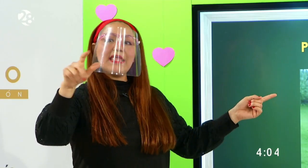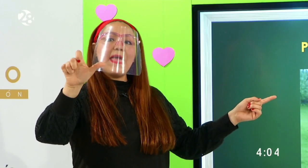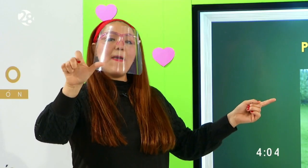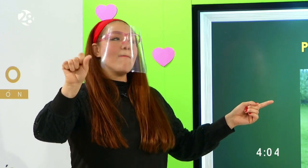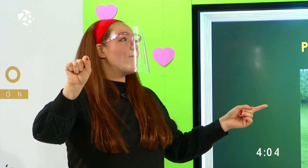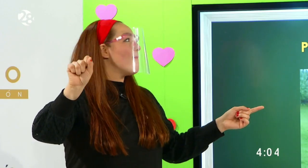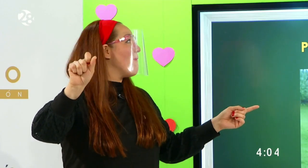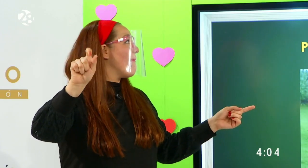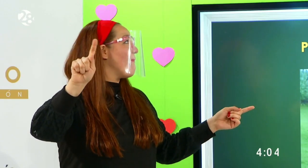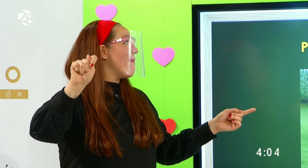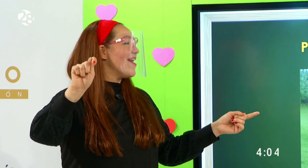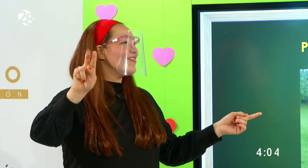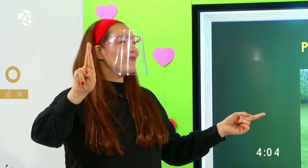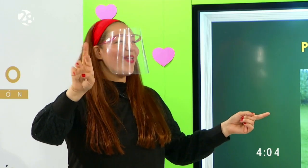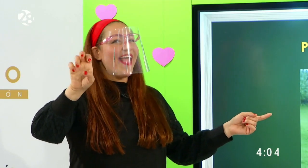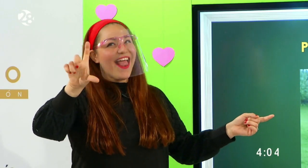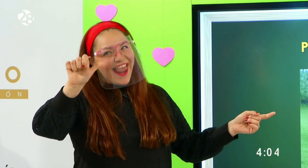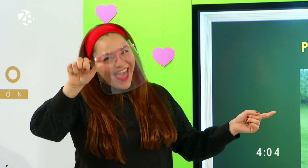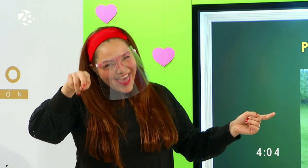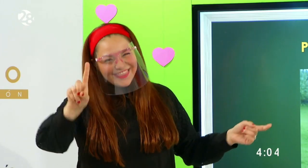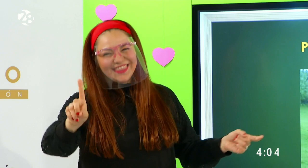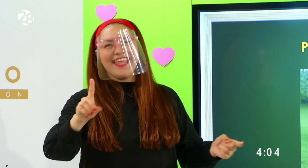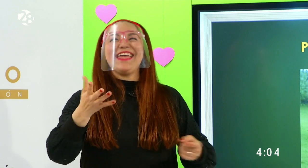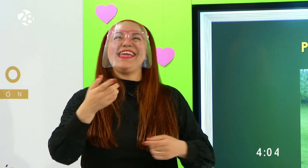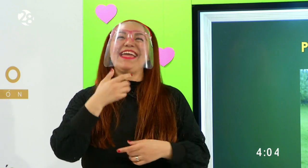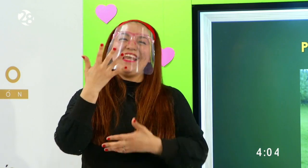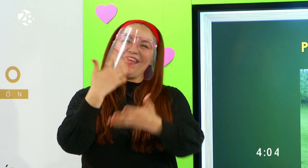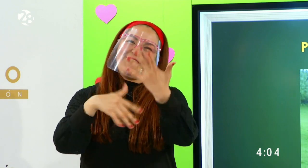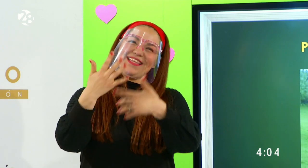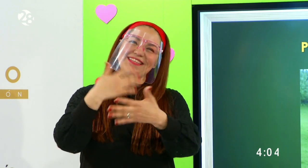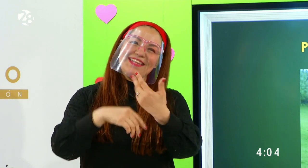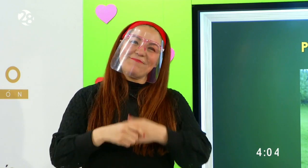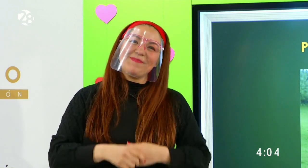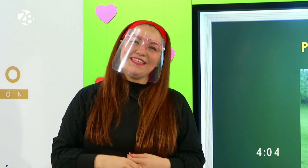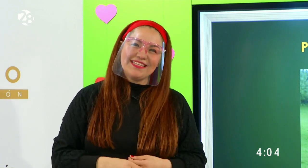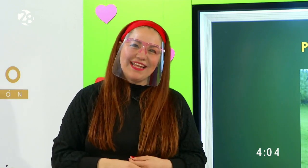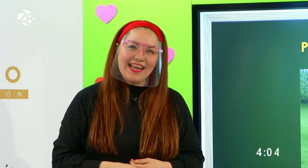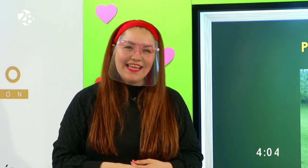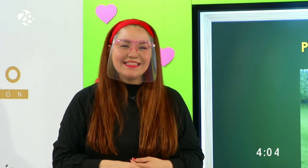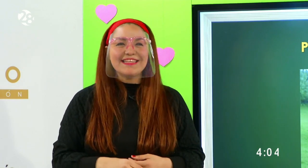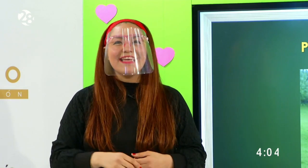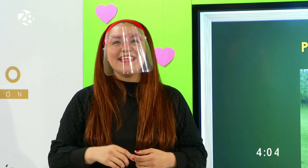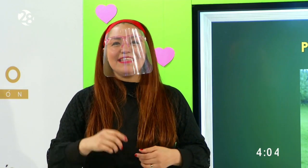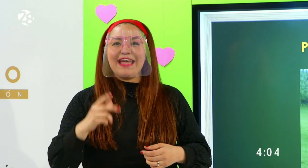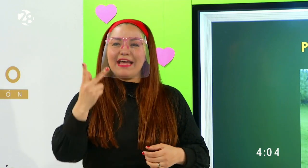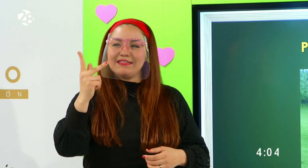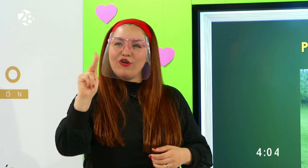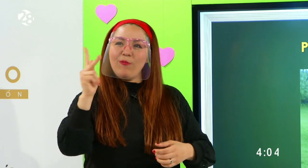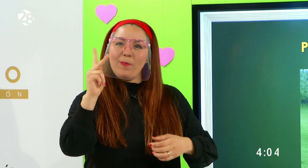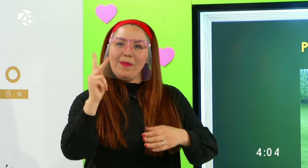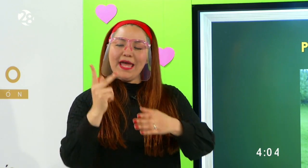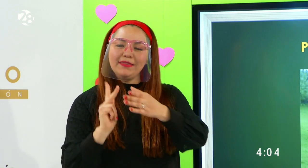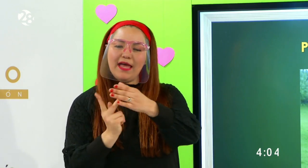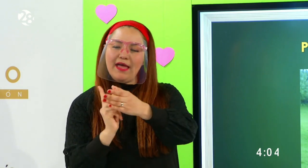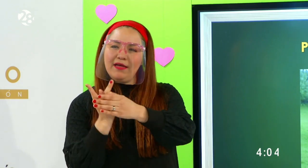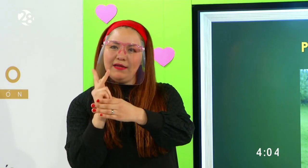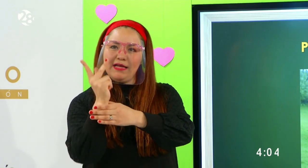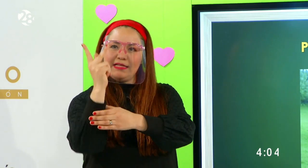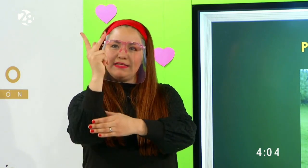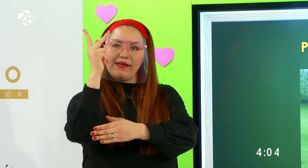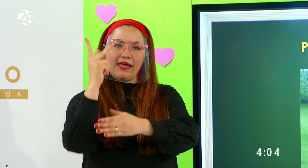pastureland. ¿Y en señas, maestra? Y en lengua de señas, pastizales se hace como